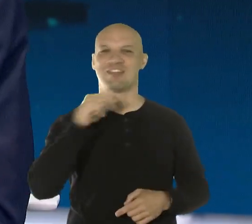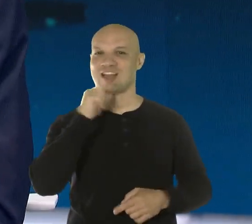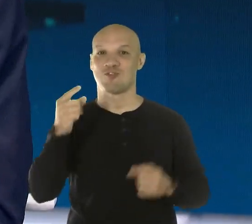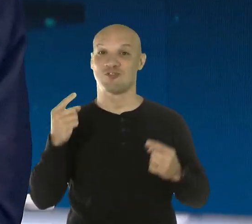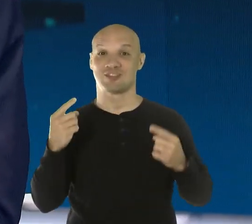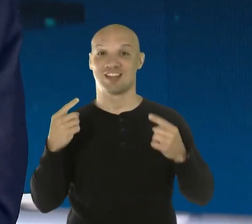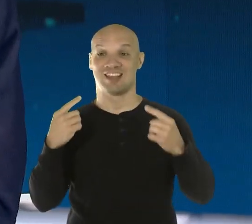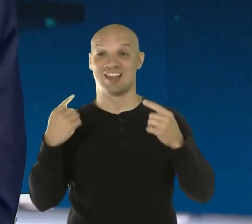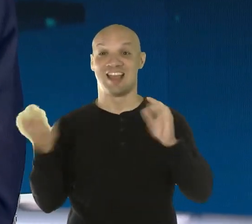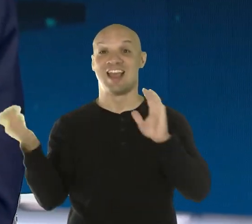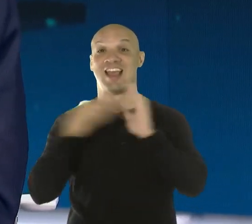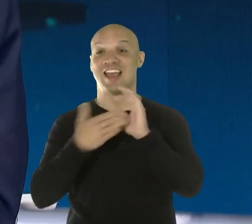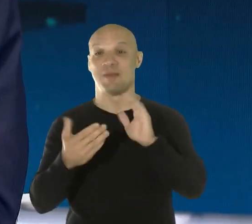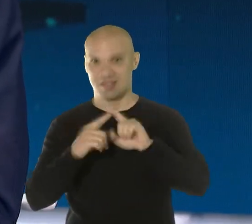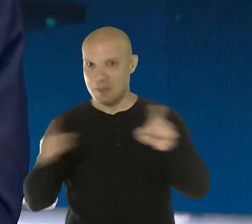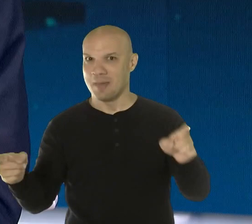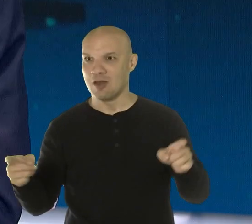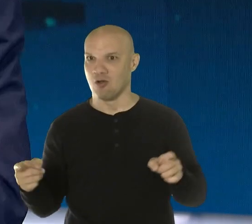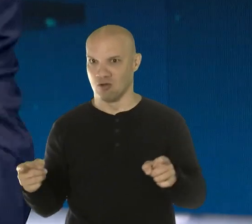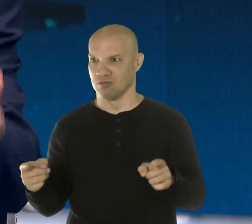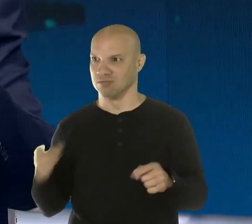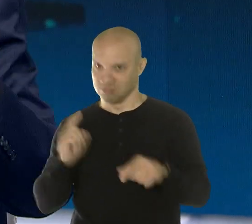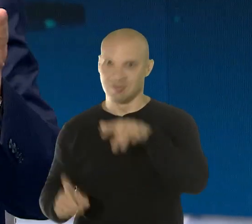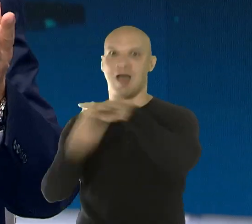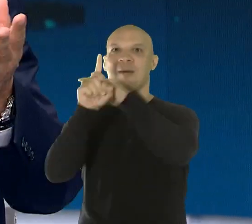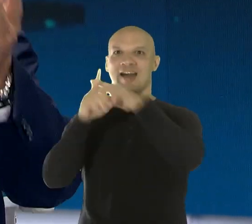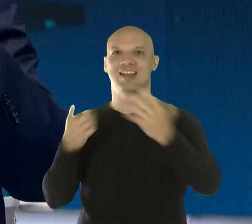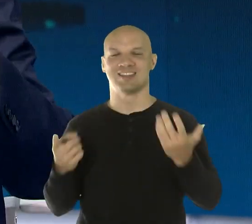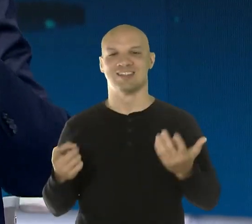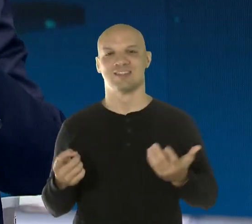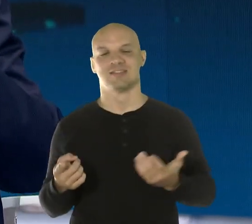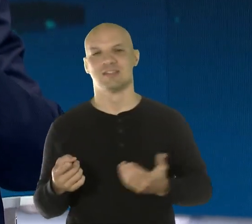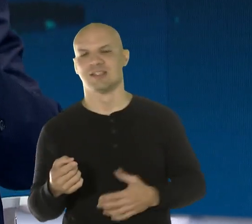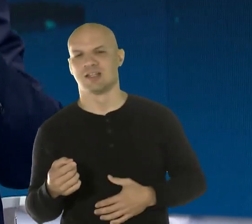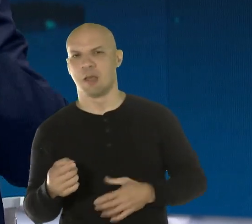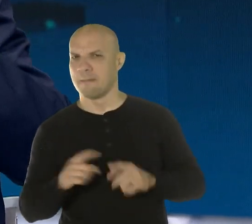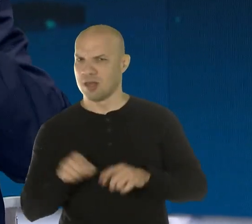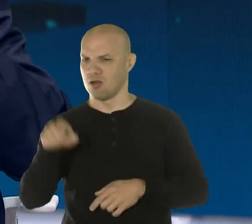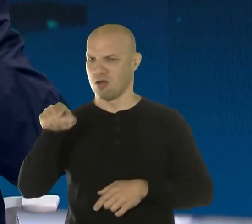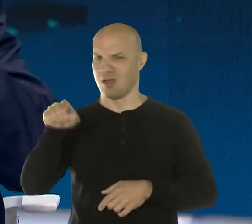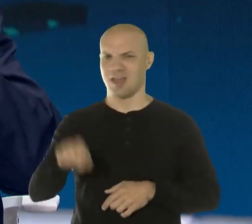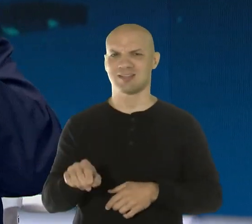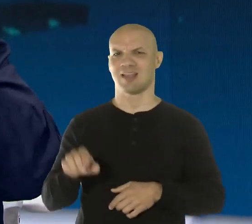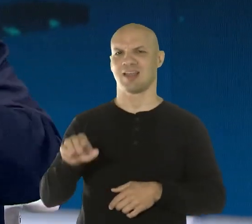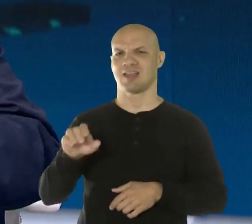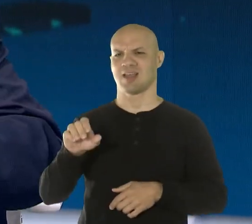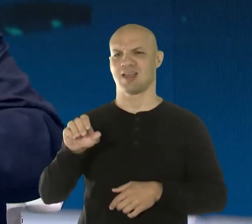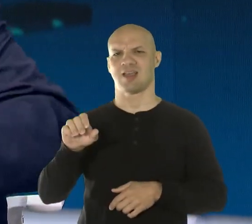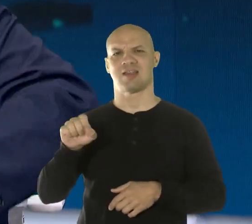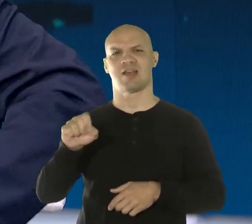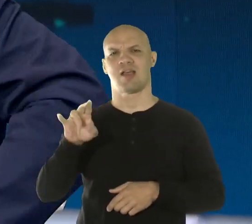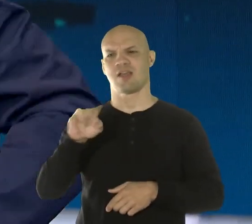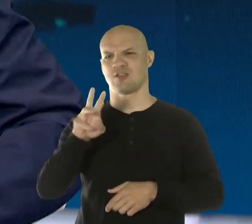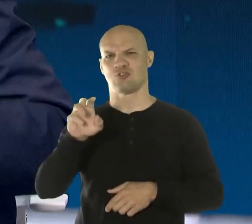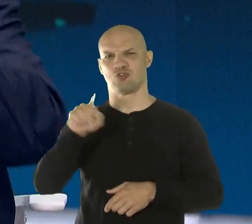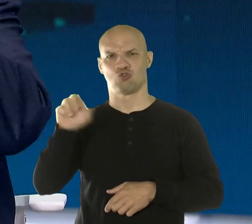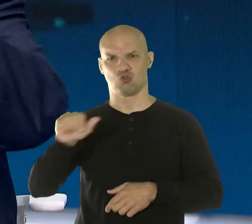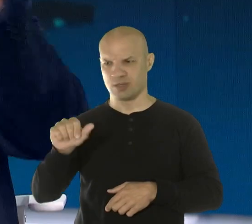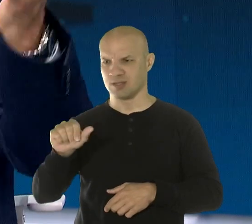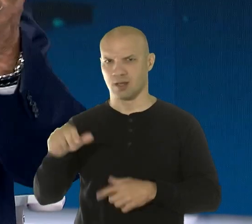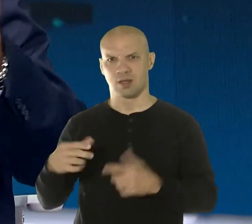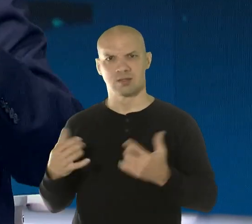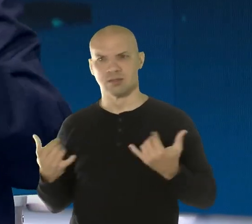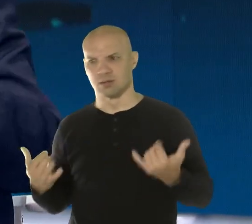entonces, y literalmente sí, es interesante y hasta cierto punto esta situación en Suiza dar el traste un poco con esta